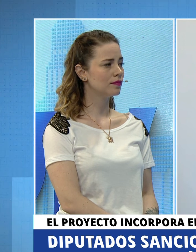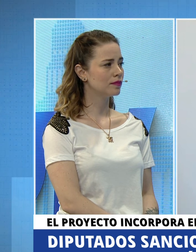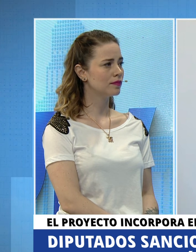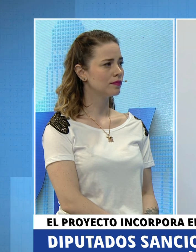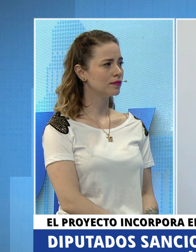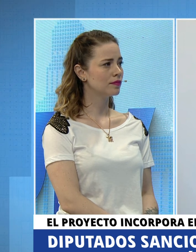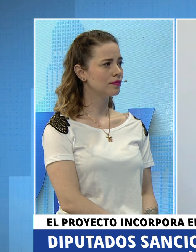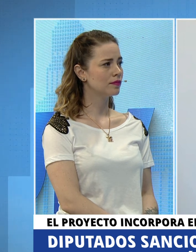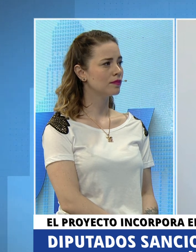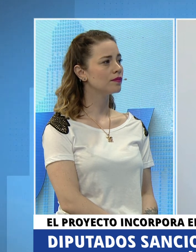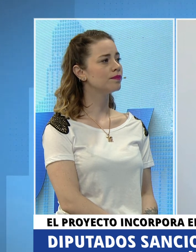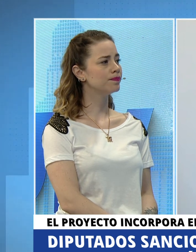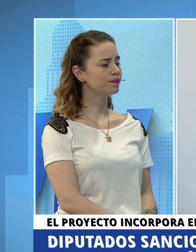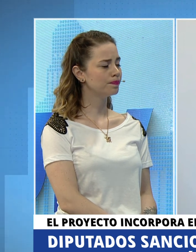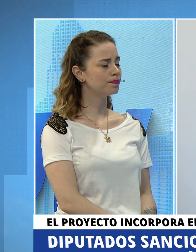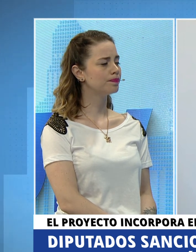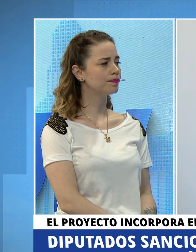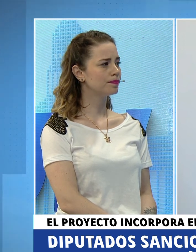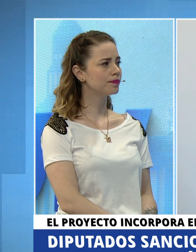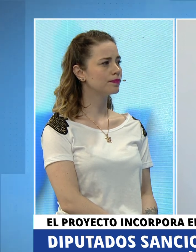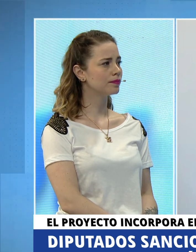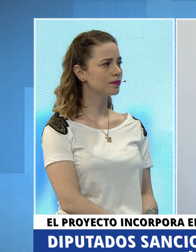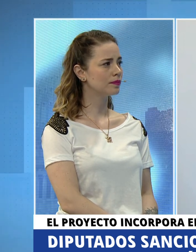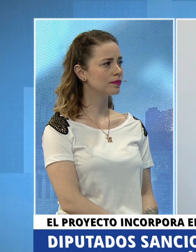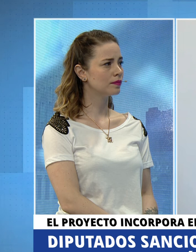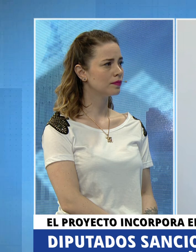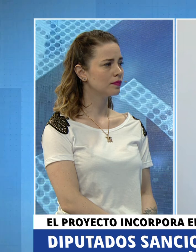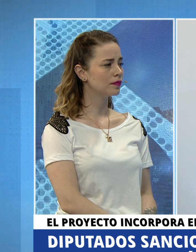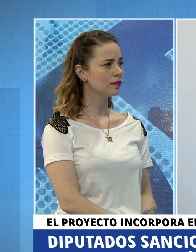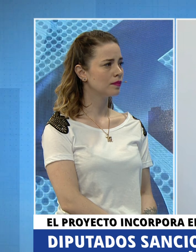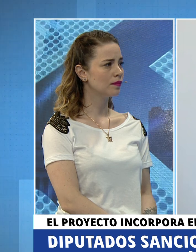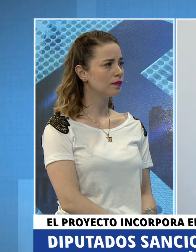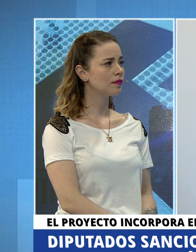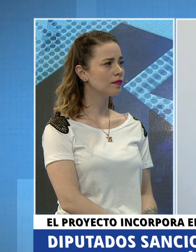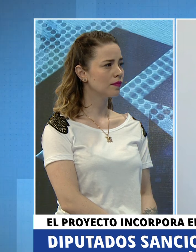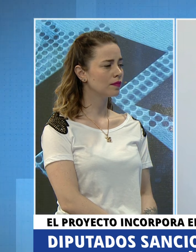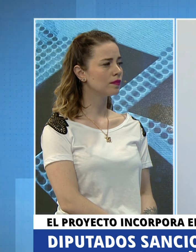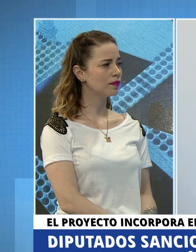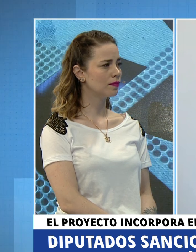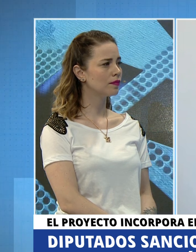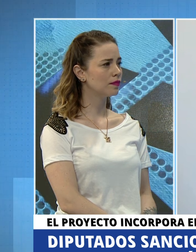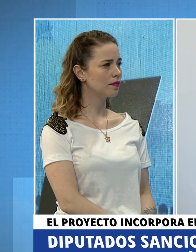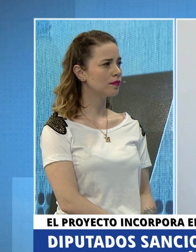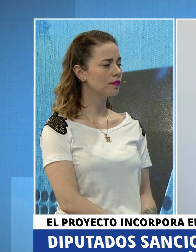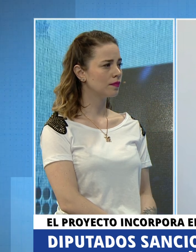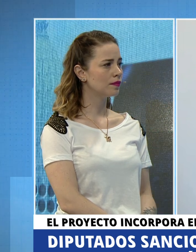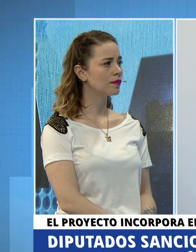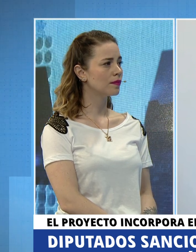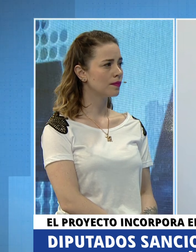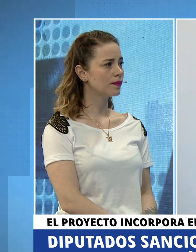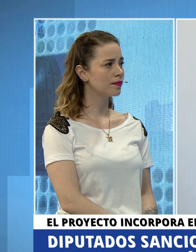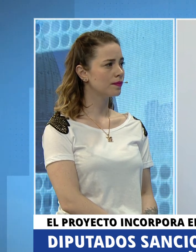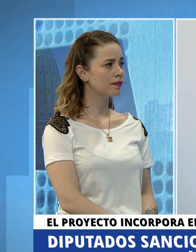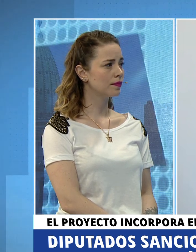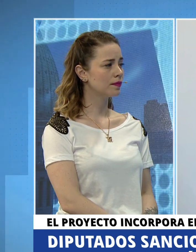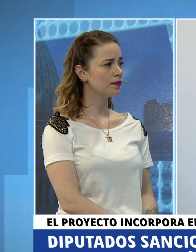proyectos que quisiera destacar, porque realmente son cosas que benefician al ciudadano común, al ciudadano de a pie. Por